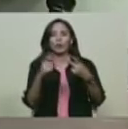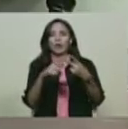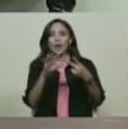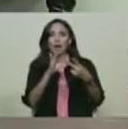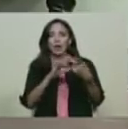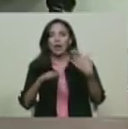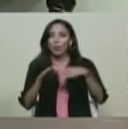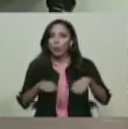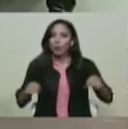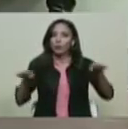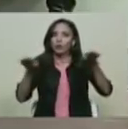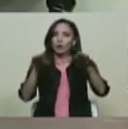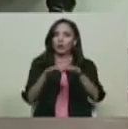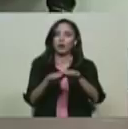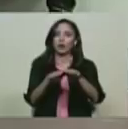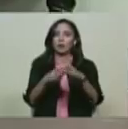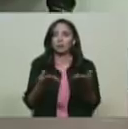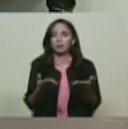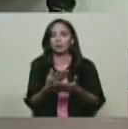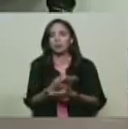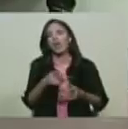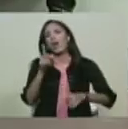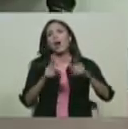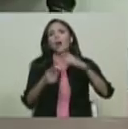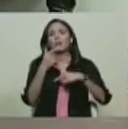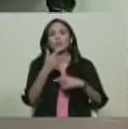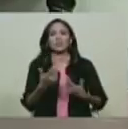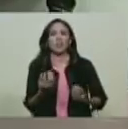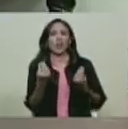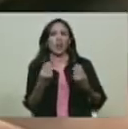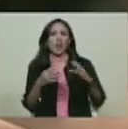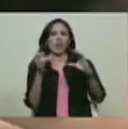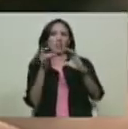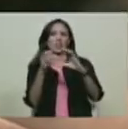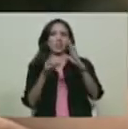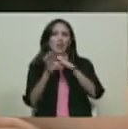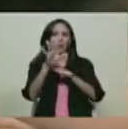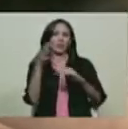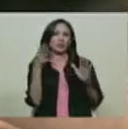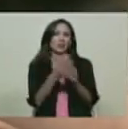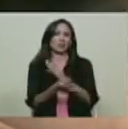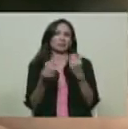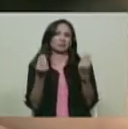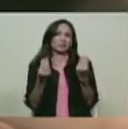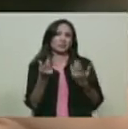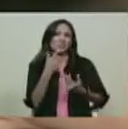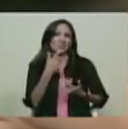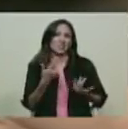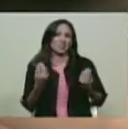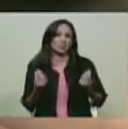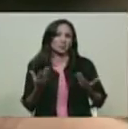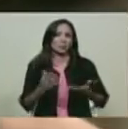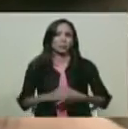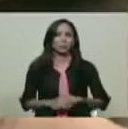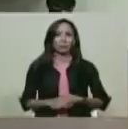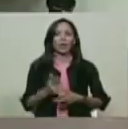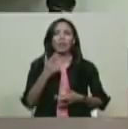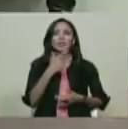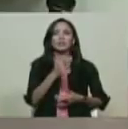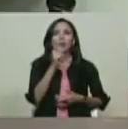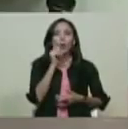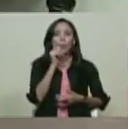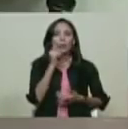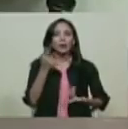a la igualdad. Algunos dicen que el carné de la patria es populismo. Dice Omar Barbosa,